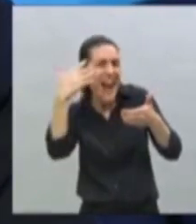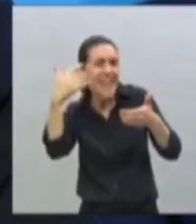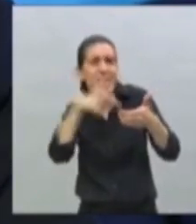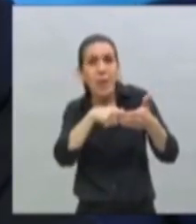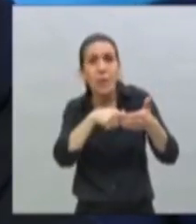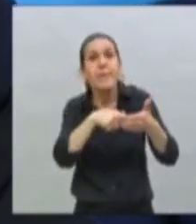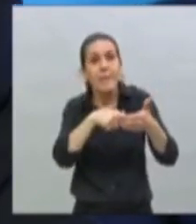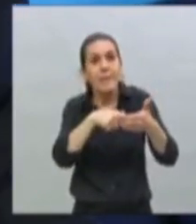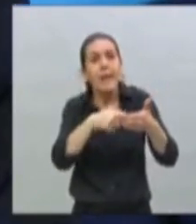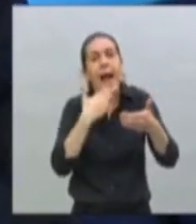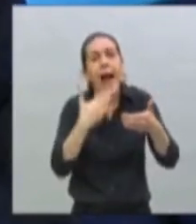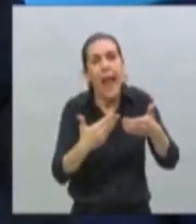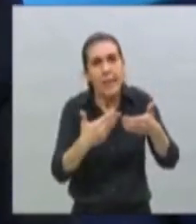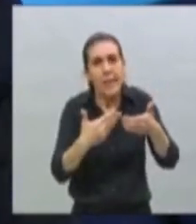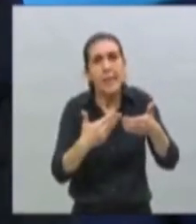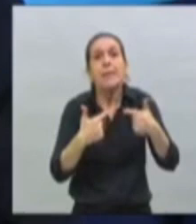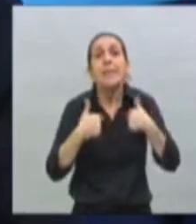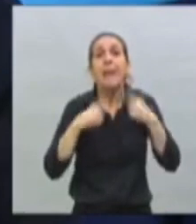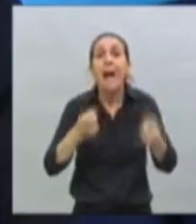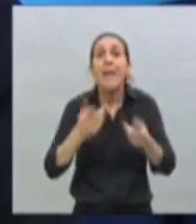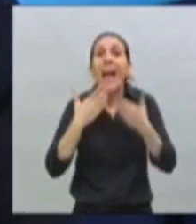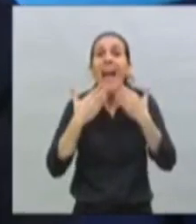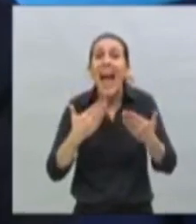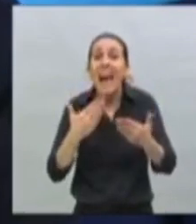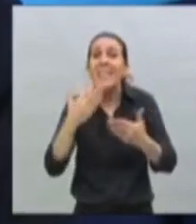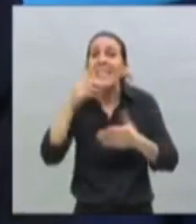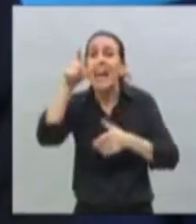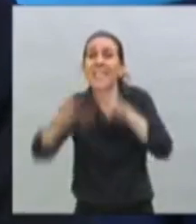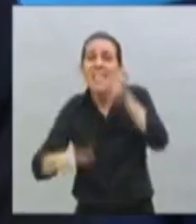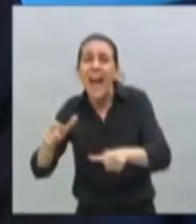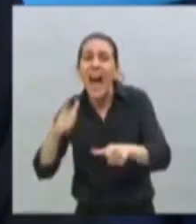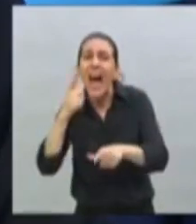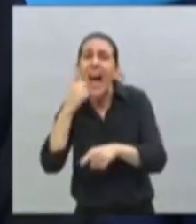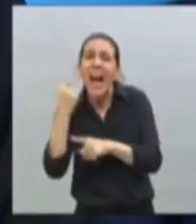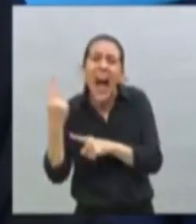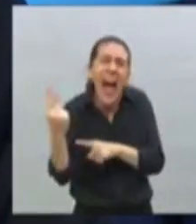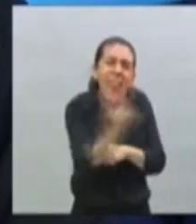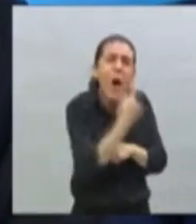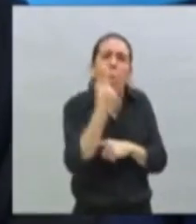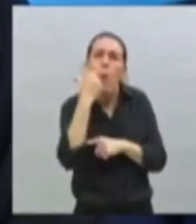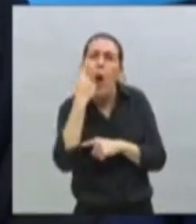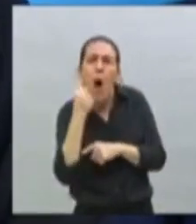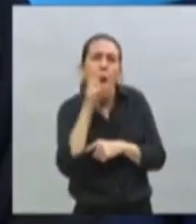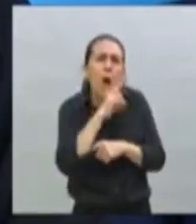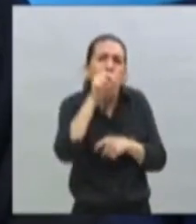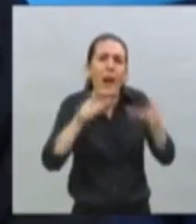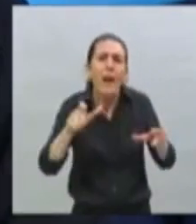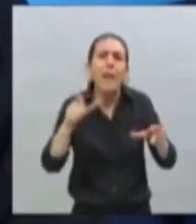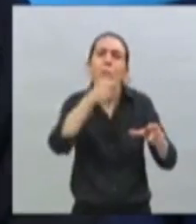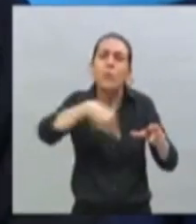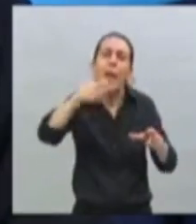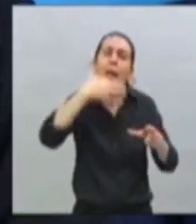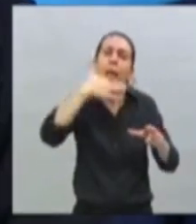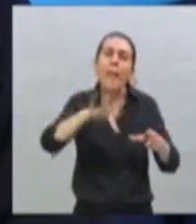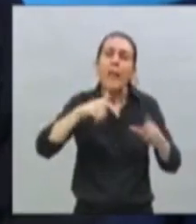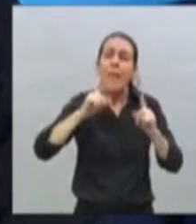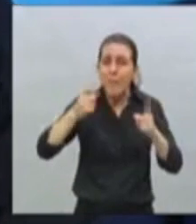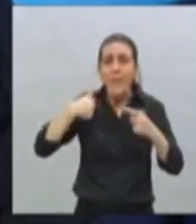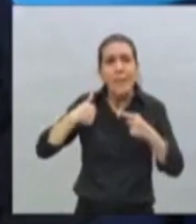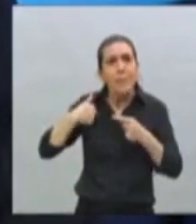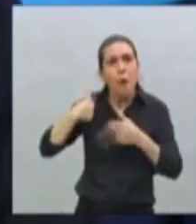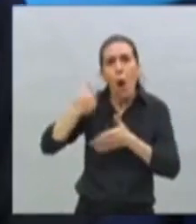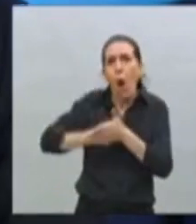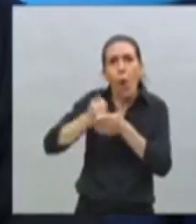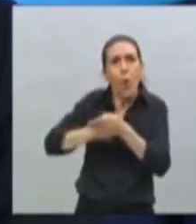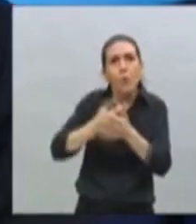Yo le agradezco a cada argentino, a cada argentina, por haber entendido lo que nosotros queremos hacer, que no es otra